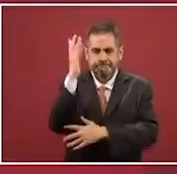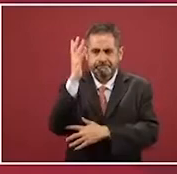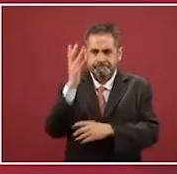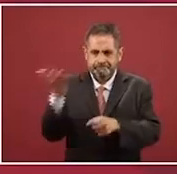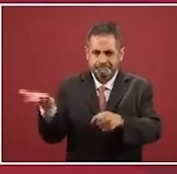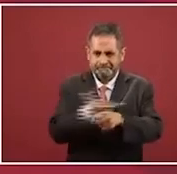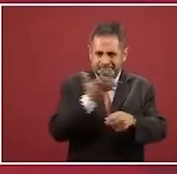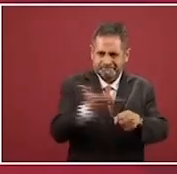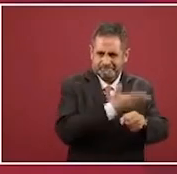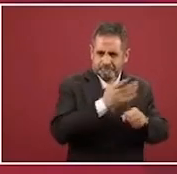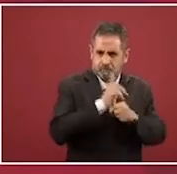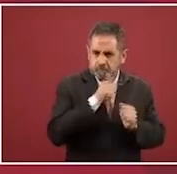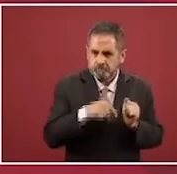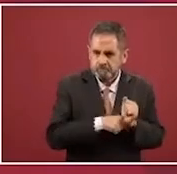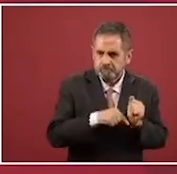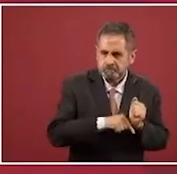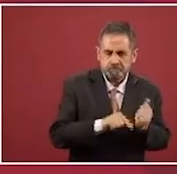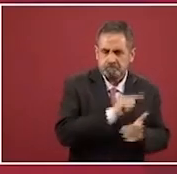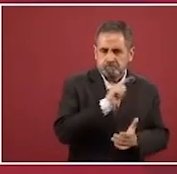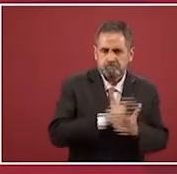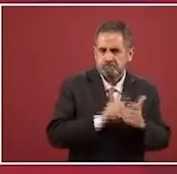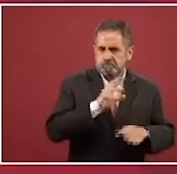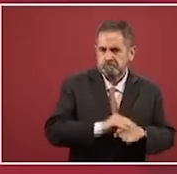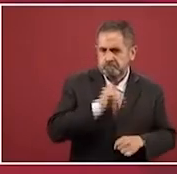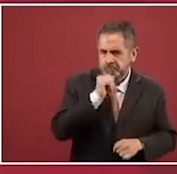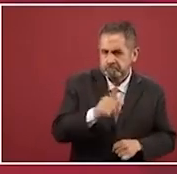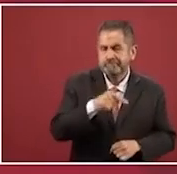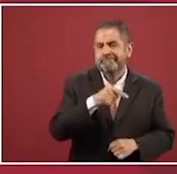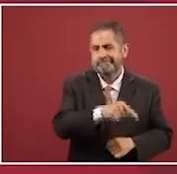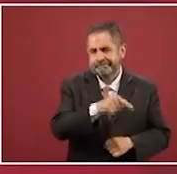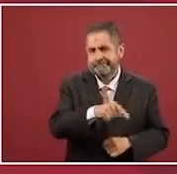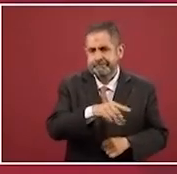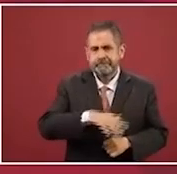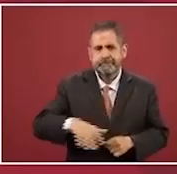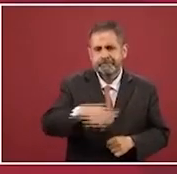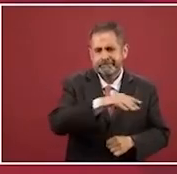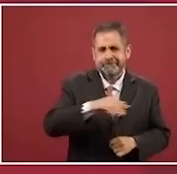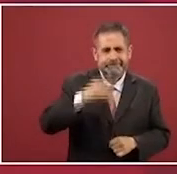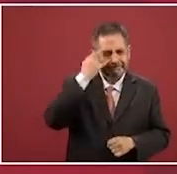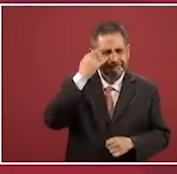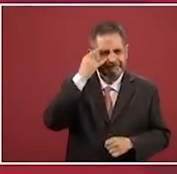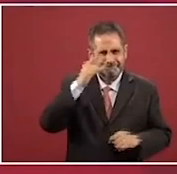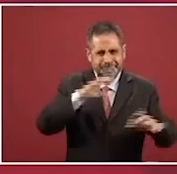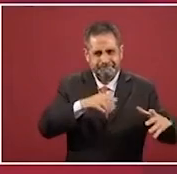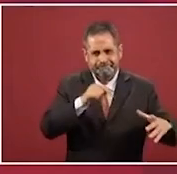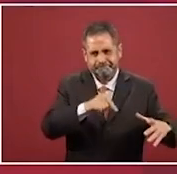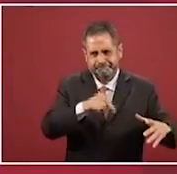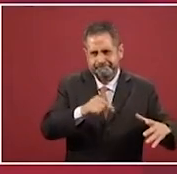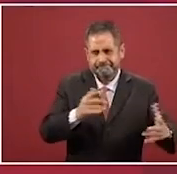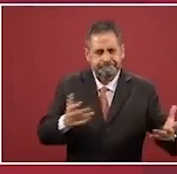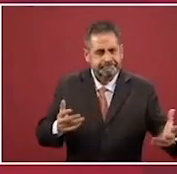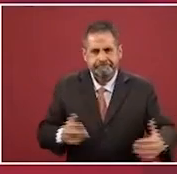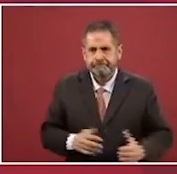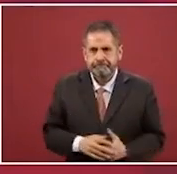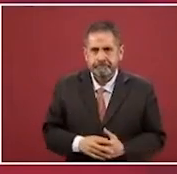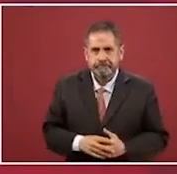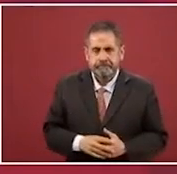clandestina en la reserva de Calakmul. Ya